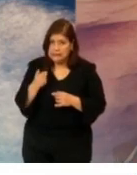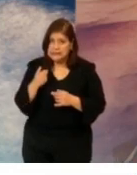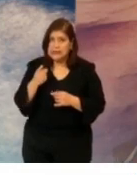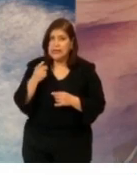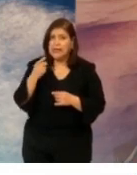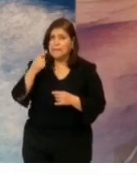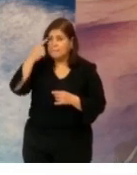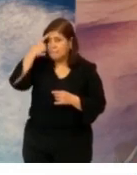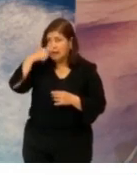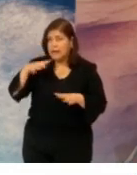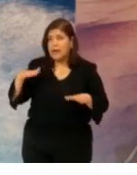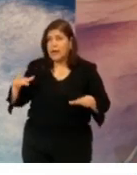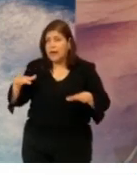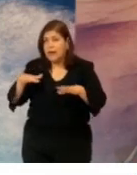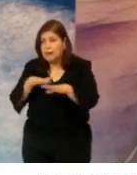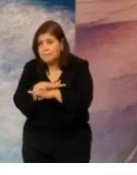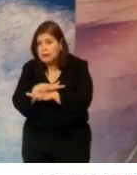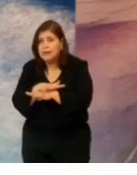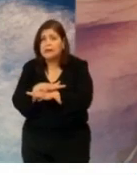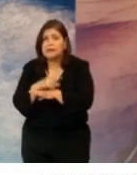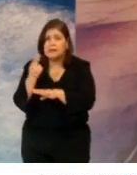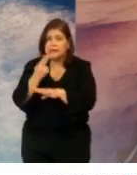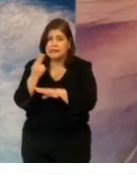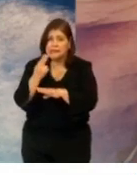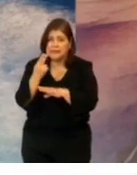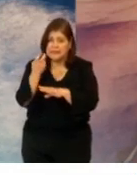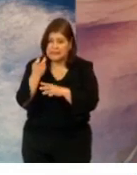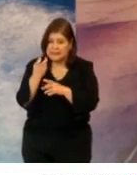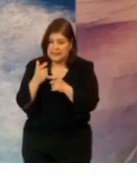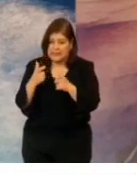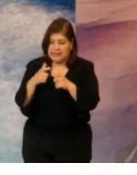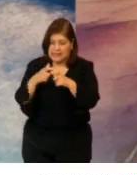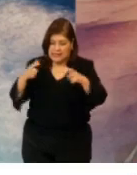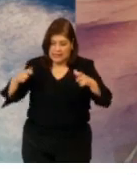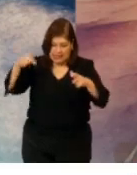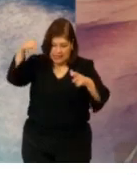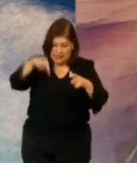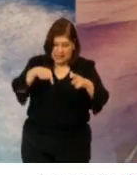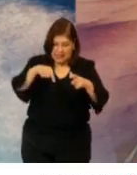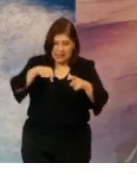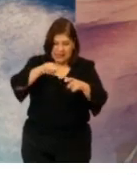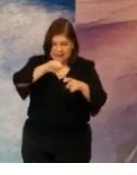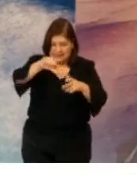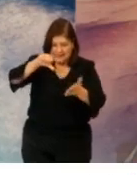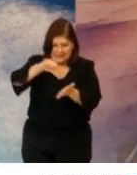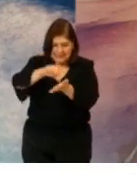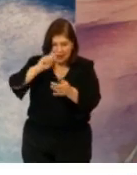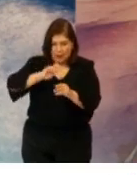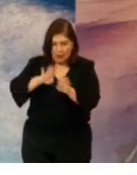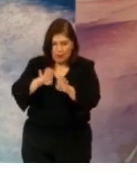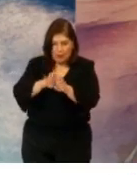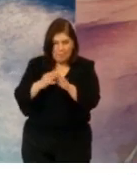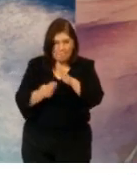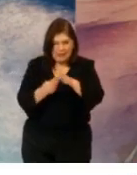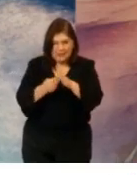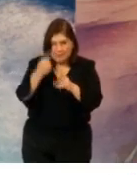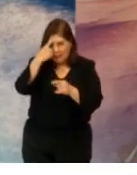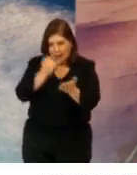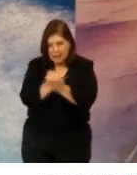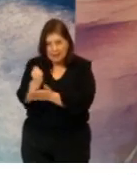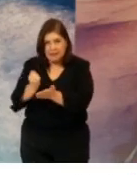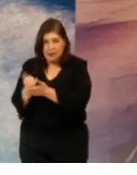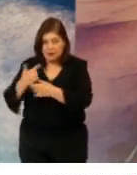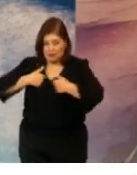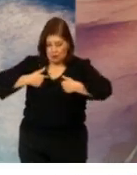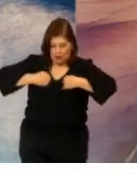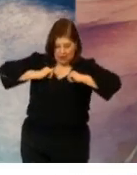interruptor para cambiar las circunstancias está en esa gran mesa central desde donde están los tomadores de decisiones. Yo desde lo individual,